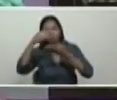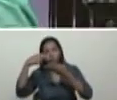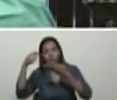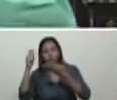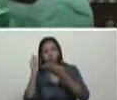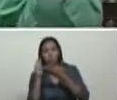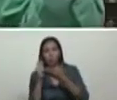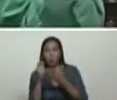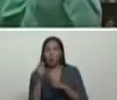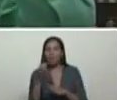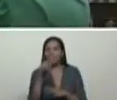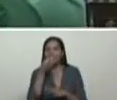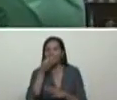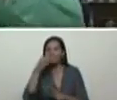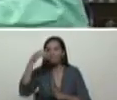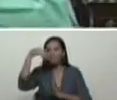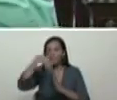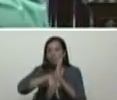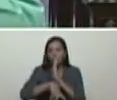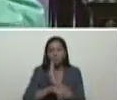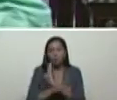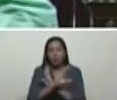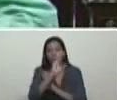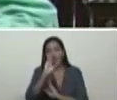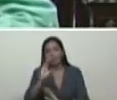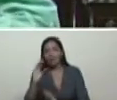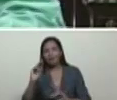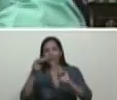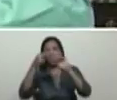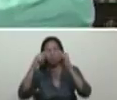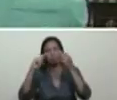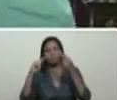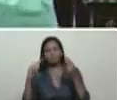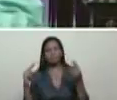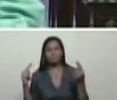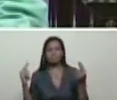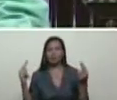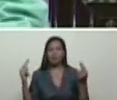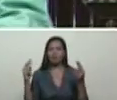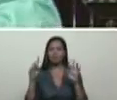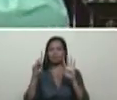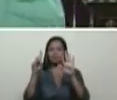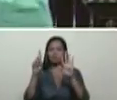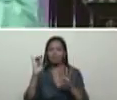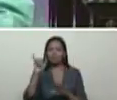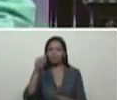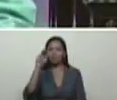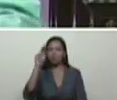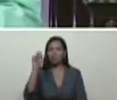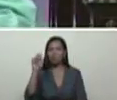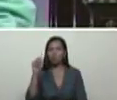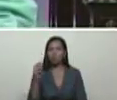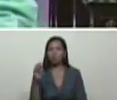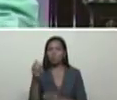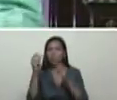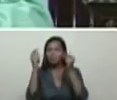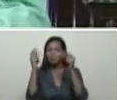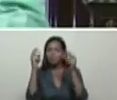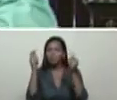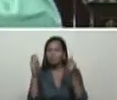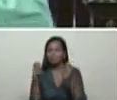verde profundo, de una Caracas en paz. 6 de junio, oído al